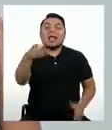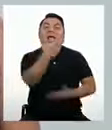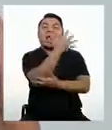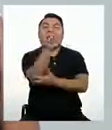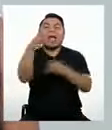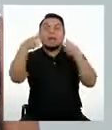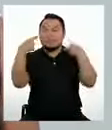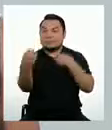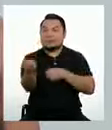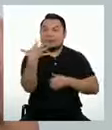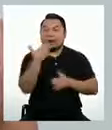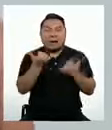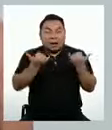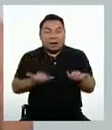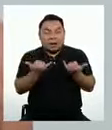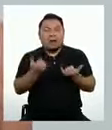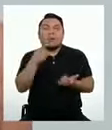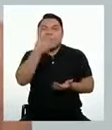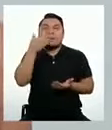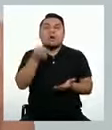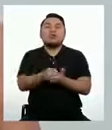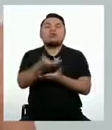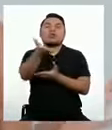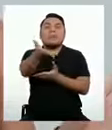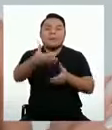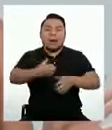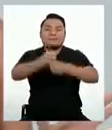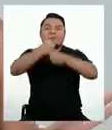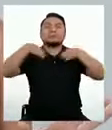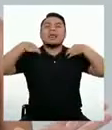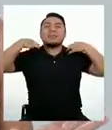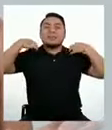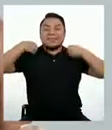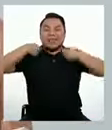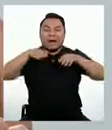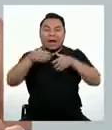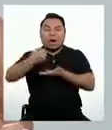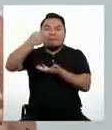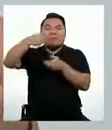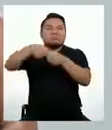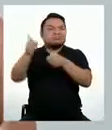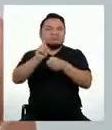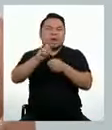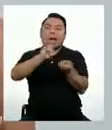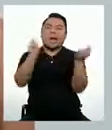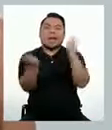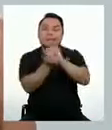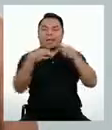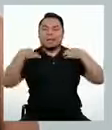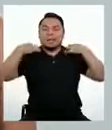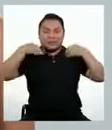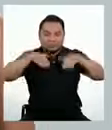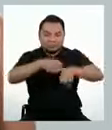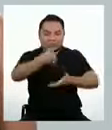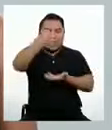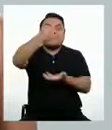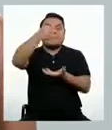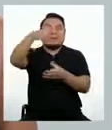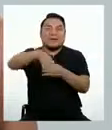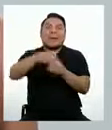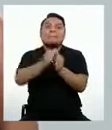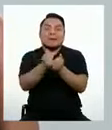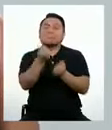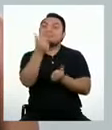nos cuenta que desde ahora comprarán pan en bolsas de tela y no en bolsas de plástico. Muy bien, perfecto Daniel, ese es un